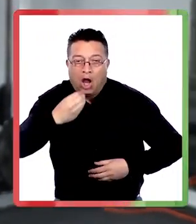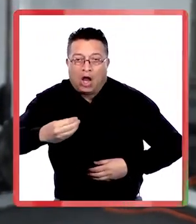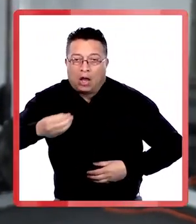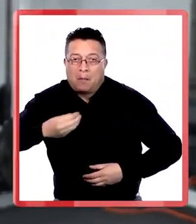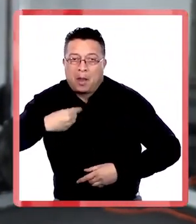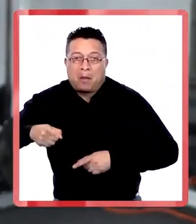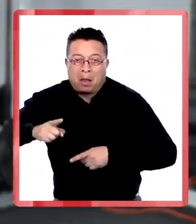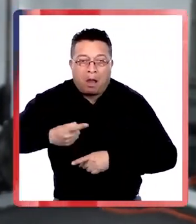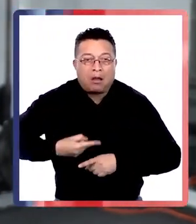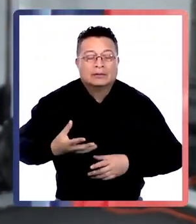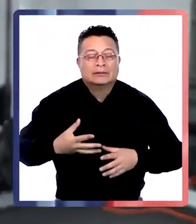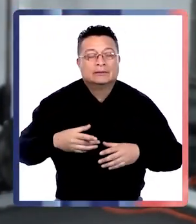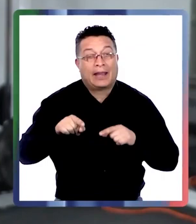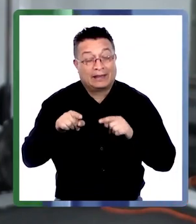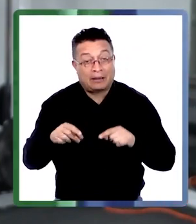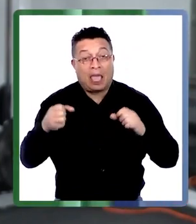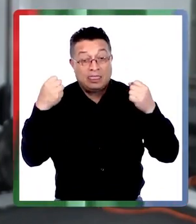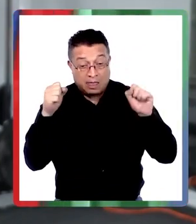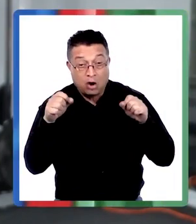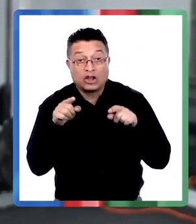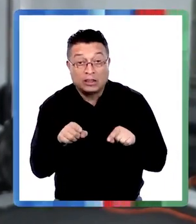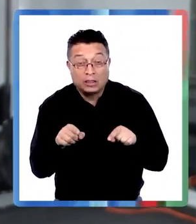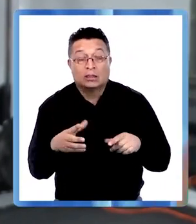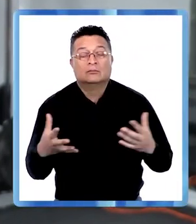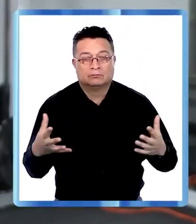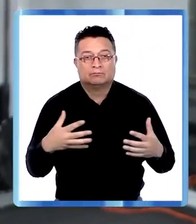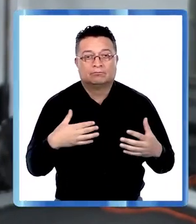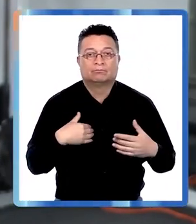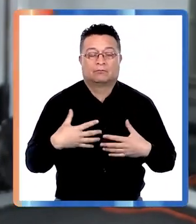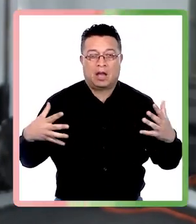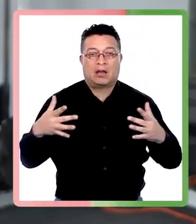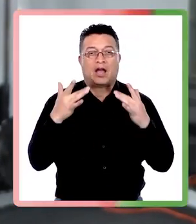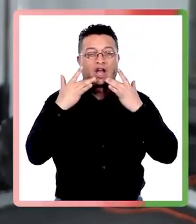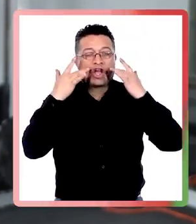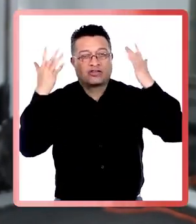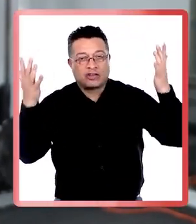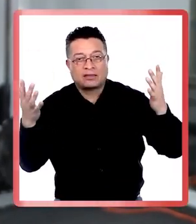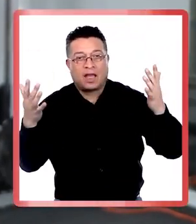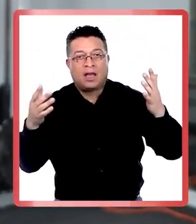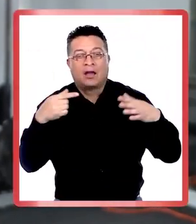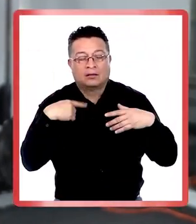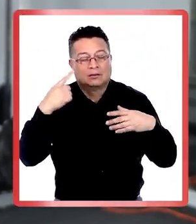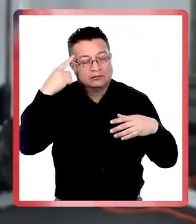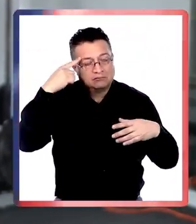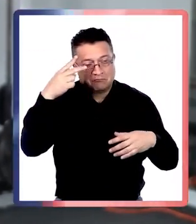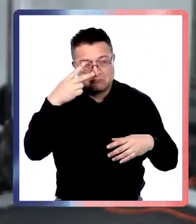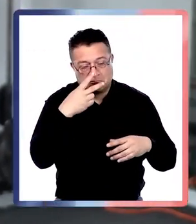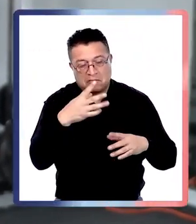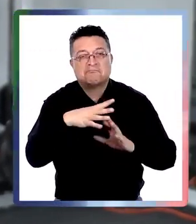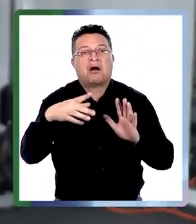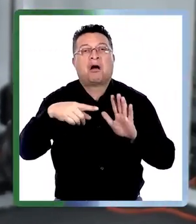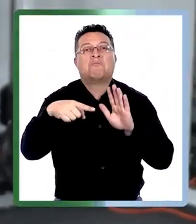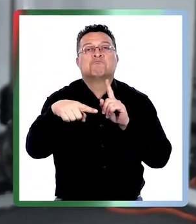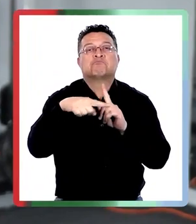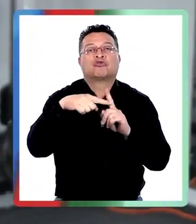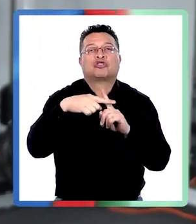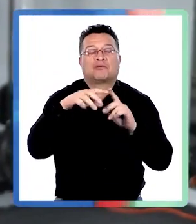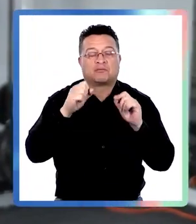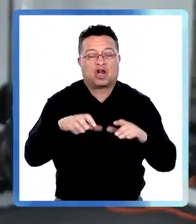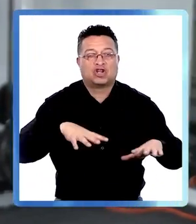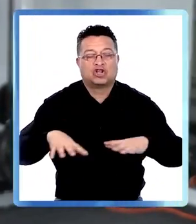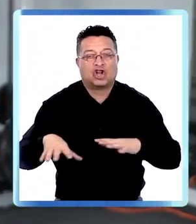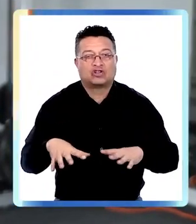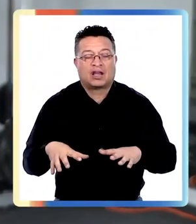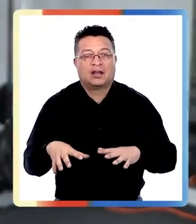el deporte en sí te hace que tú estés contenta, con una mirada más positiva de las cosas que te pueden ir pasando. Entonces, como que te